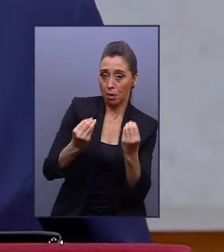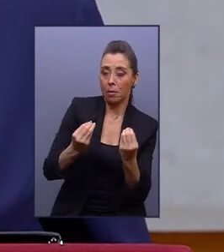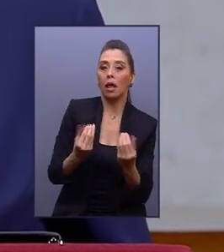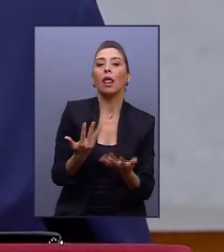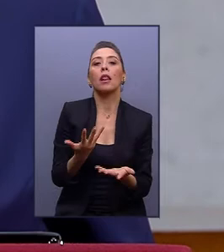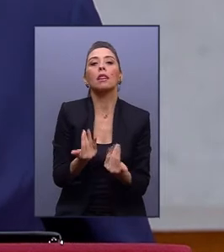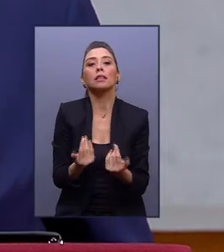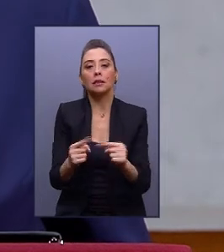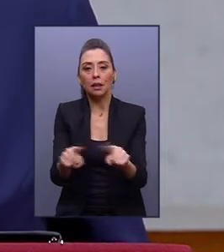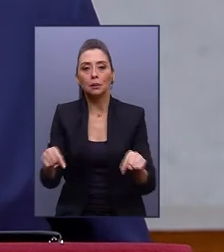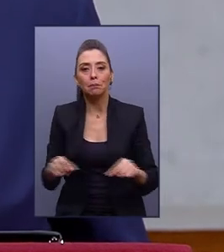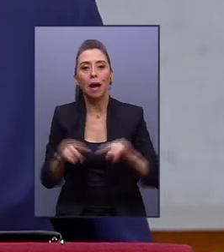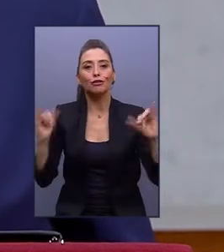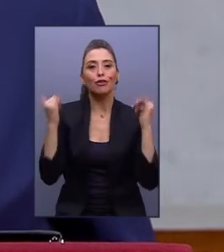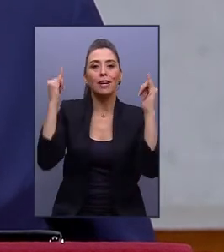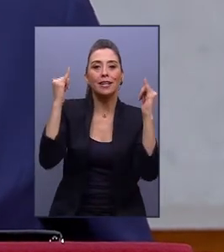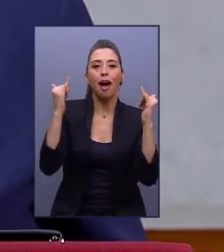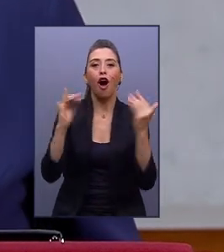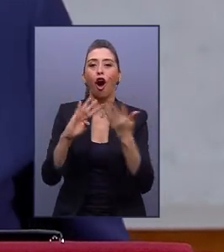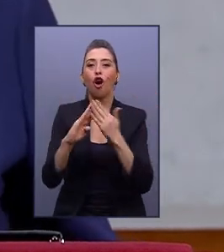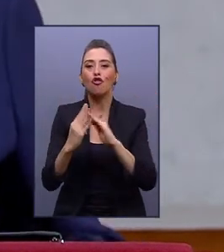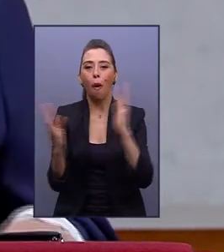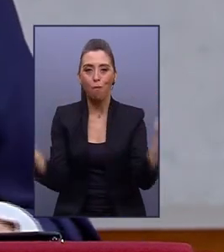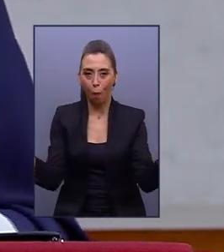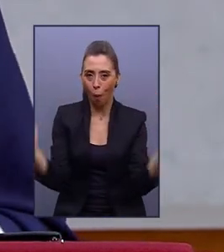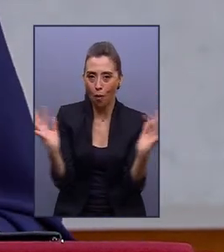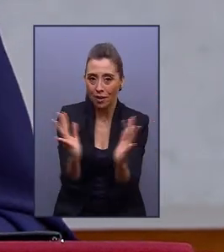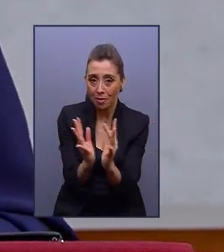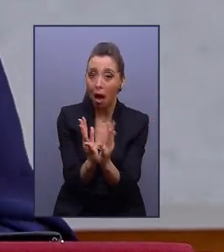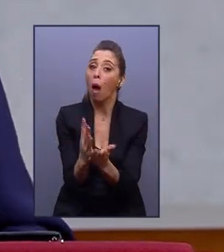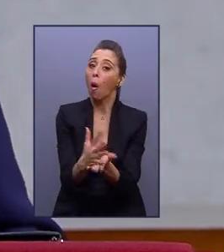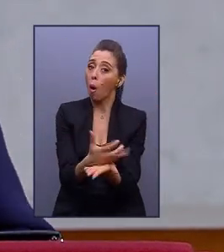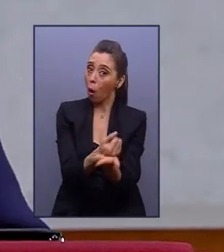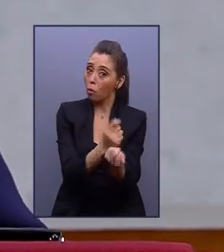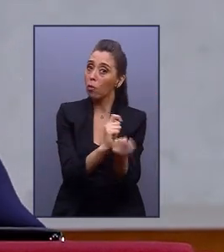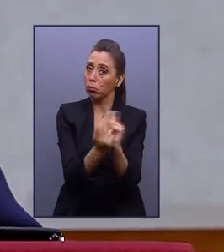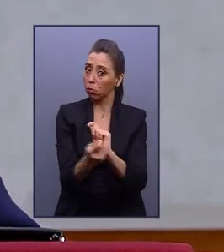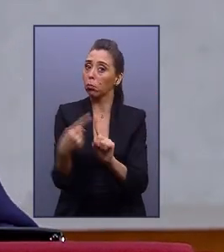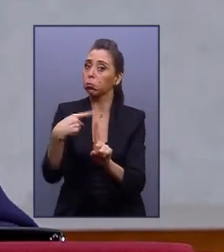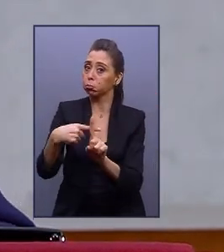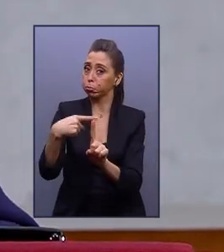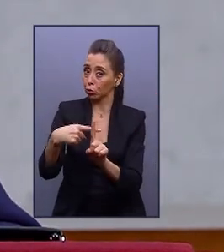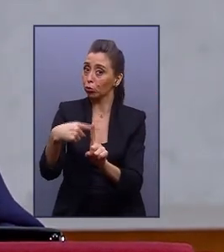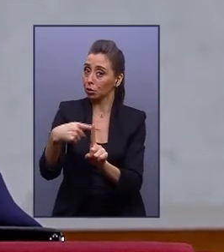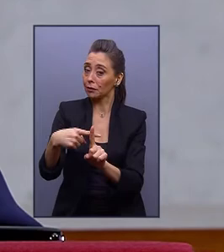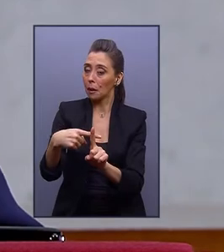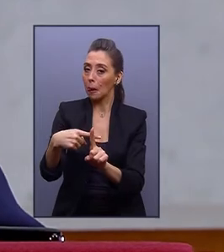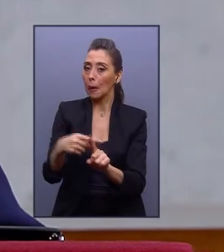áreas de recreación y espacios para la comunidad. Y aquí también hemos logrado cambios muy positivos. Son